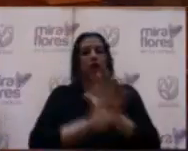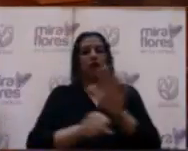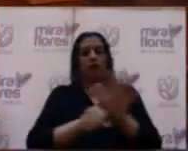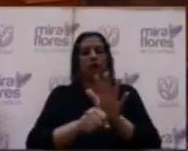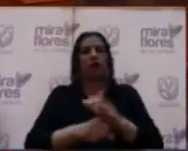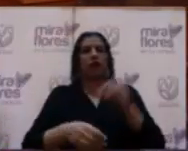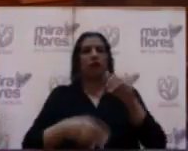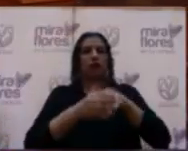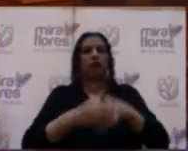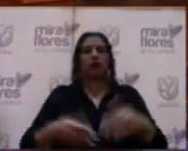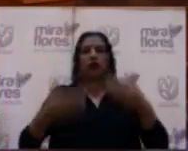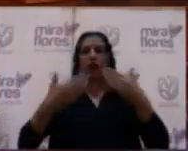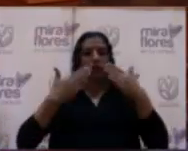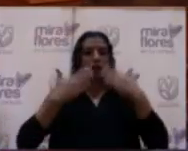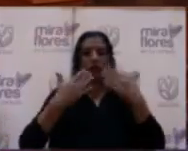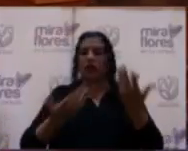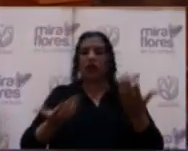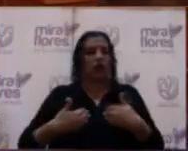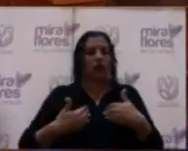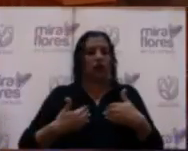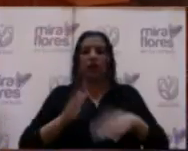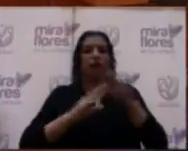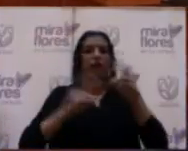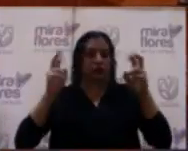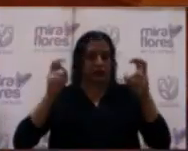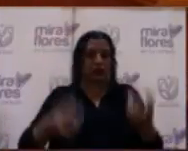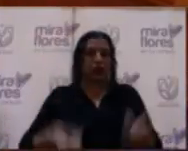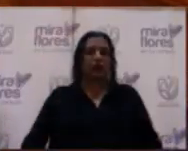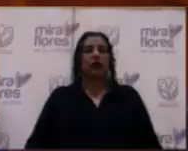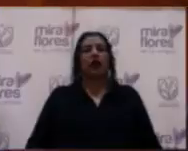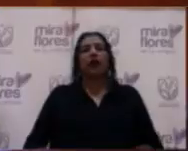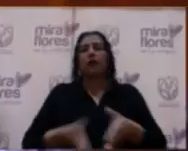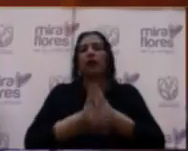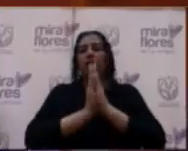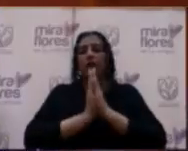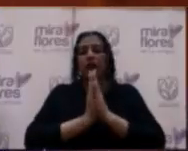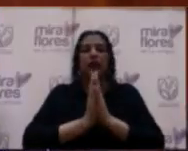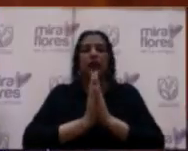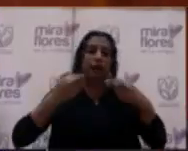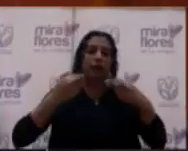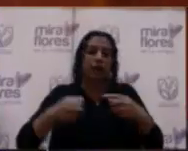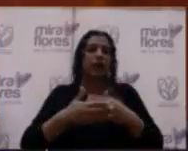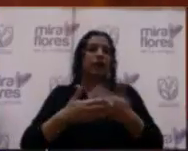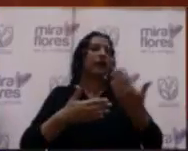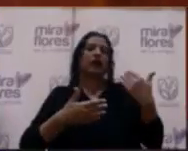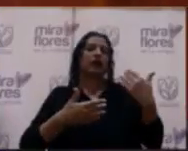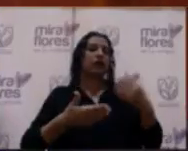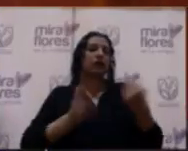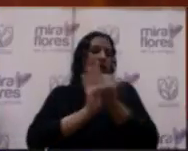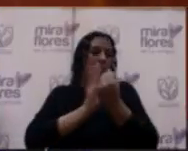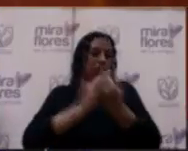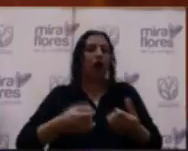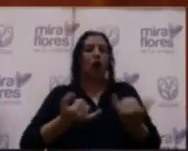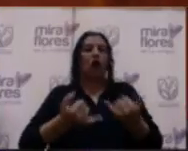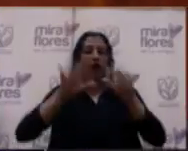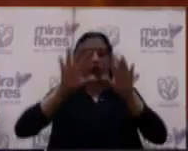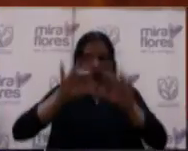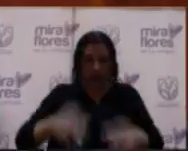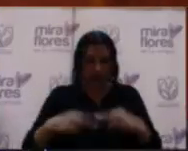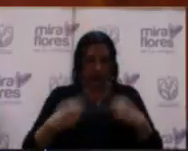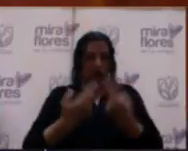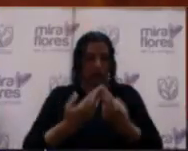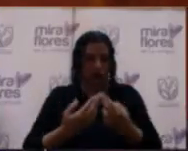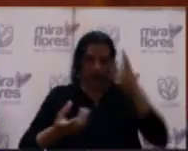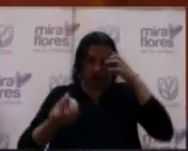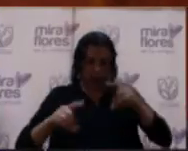unanimidad de votos. Muchas gracias. No tenemos más temas que tratar. Voy a pedir la exoneración de aprobación del acta para la ejecución inmediata de los